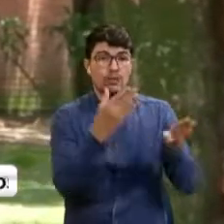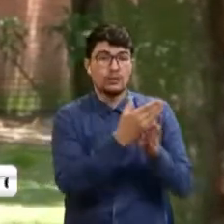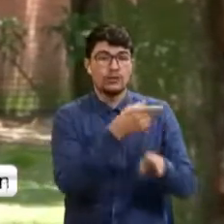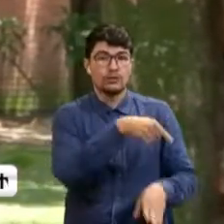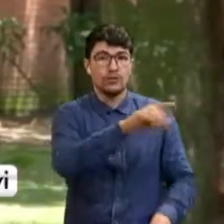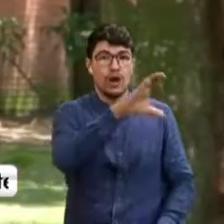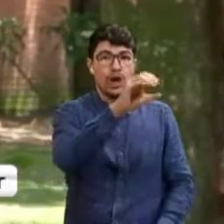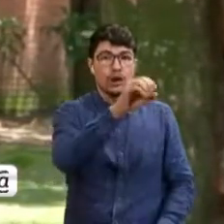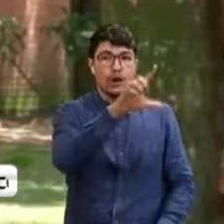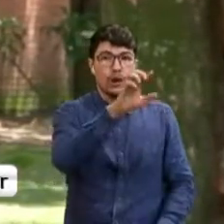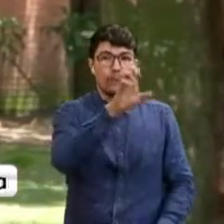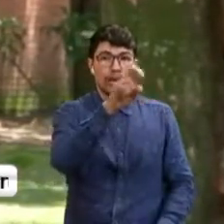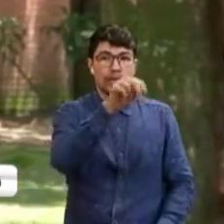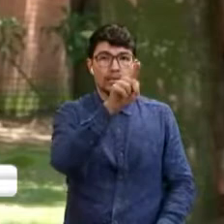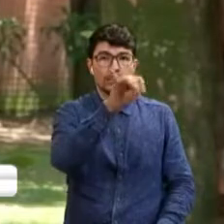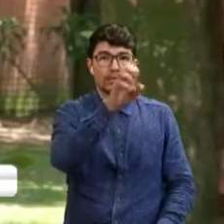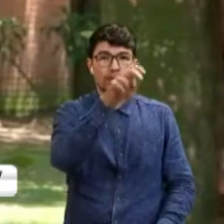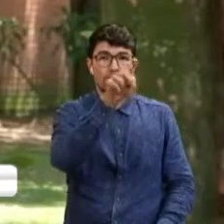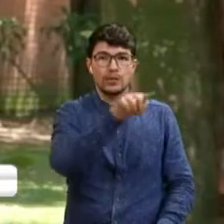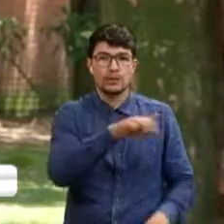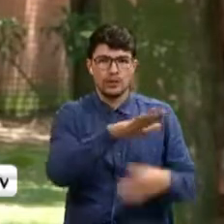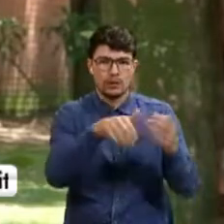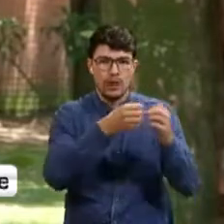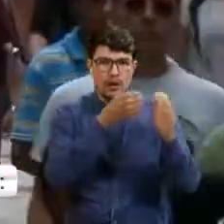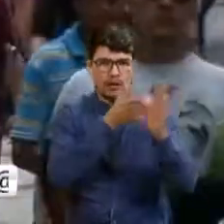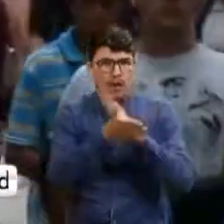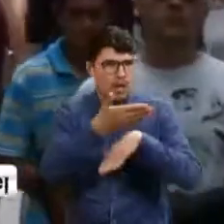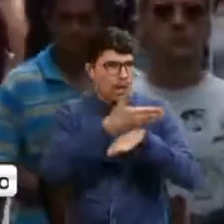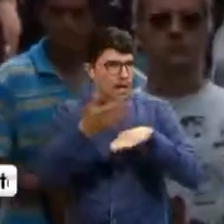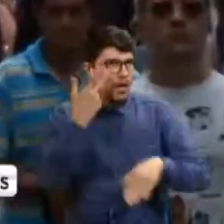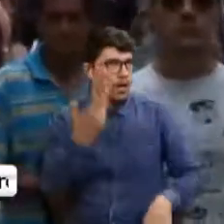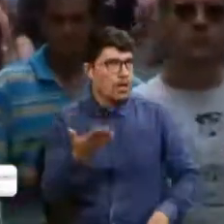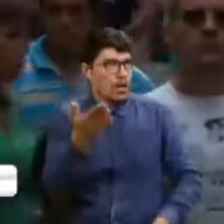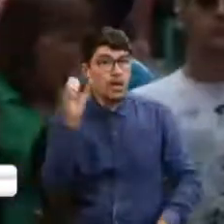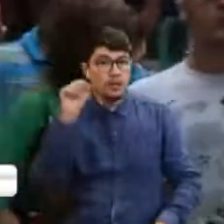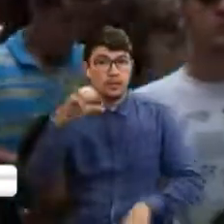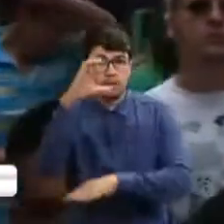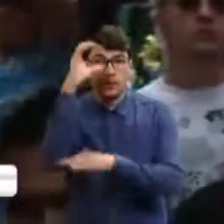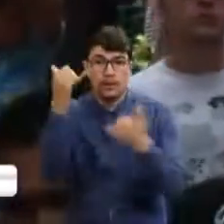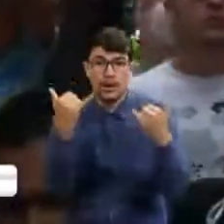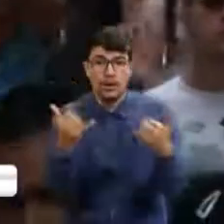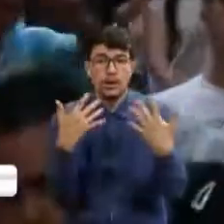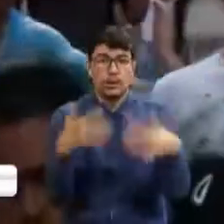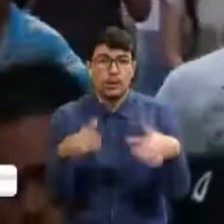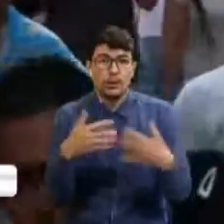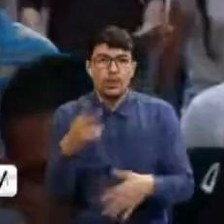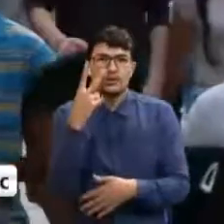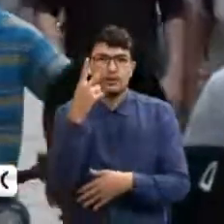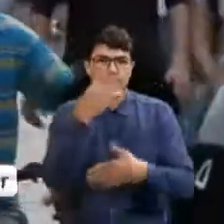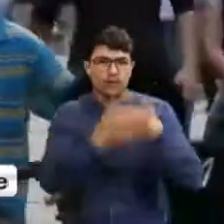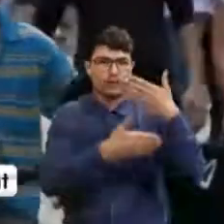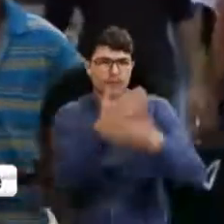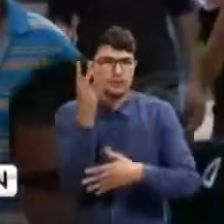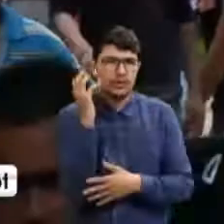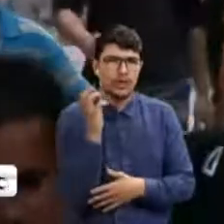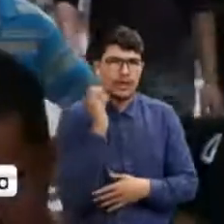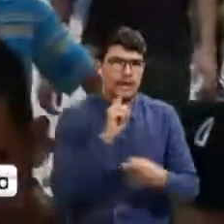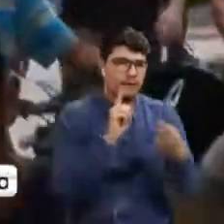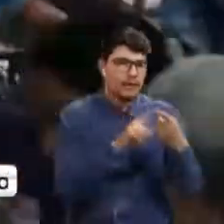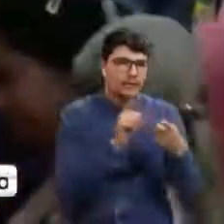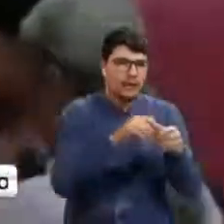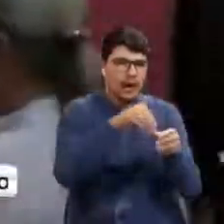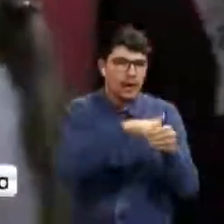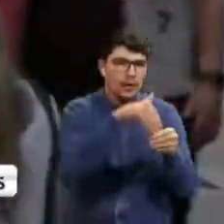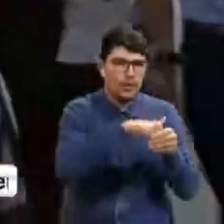colpensiones todos los detalles en el siguiente informe colombia actualmente cuenta con dos regímenes pensionales el primero de